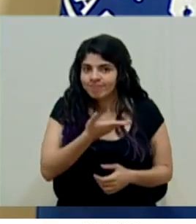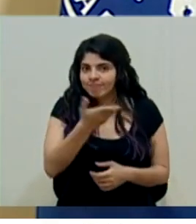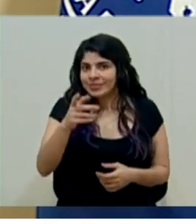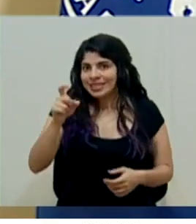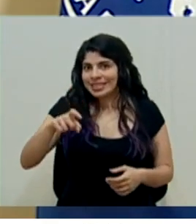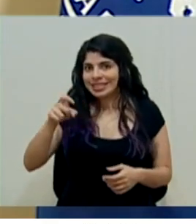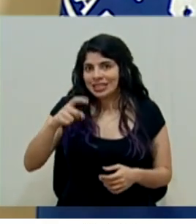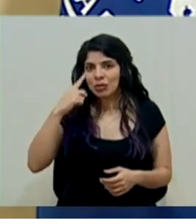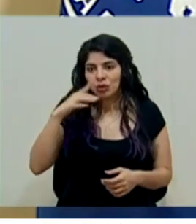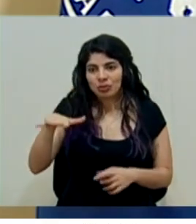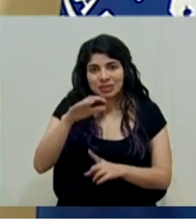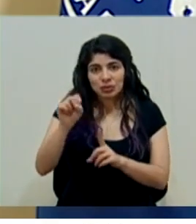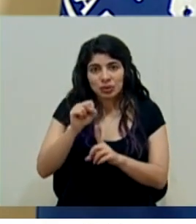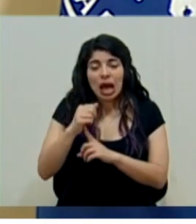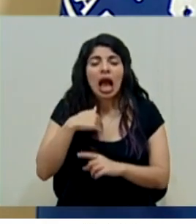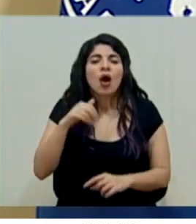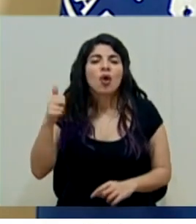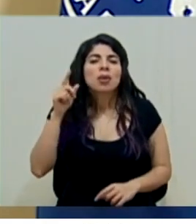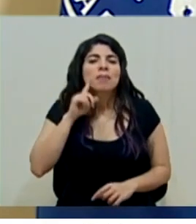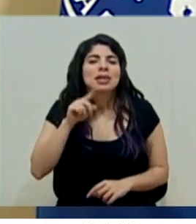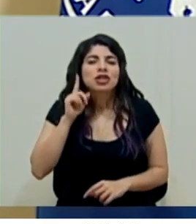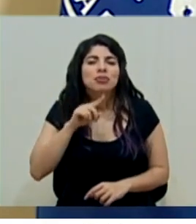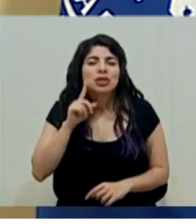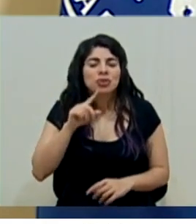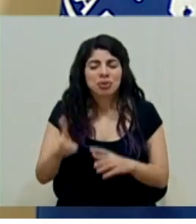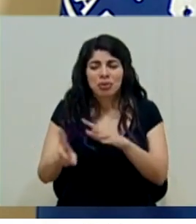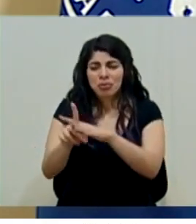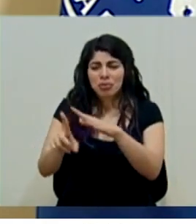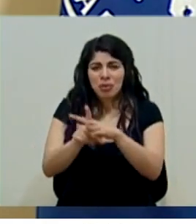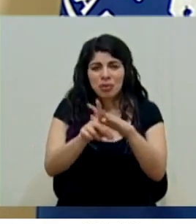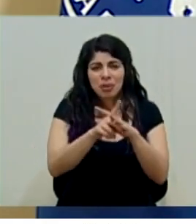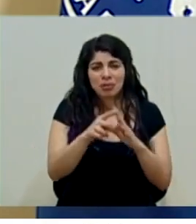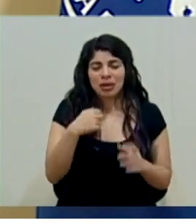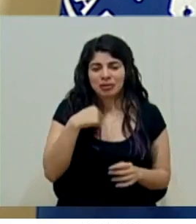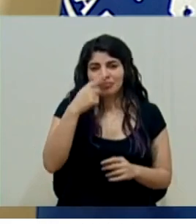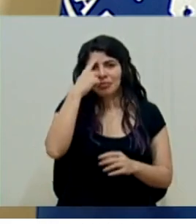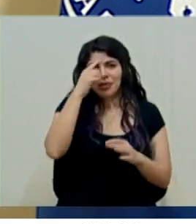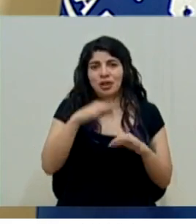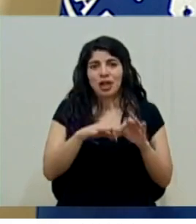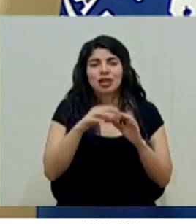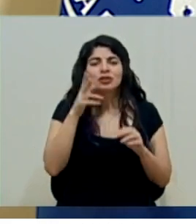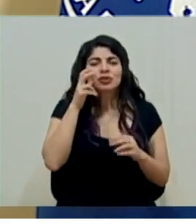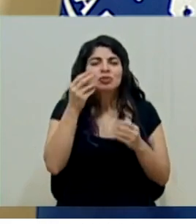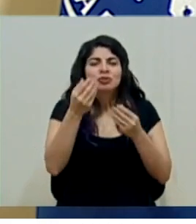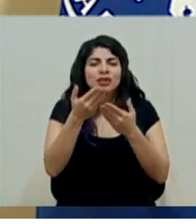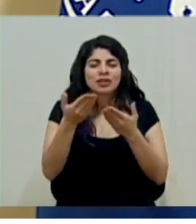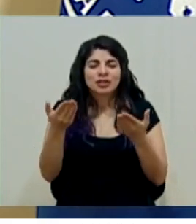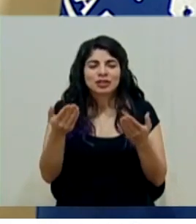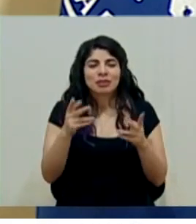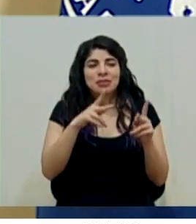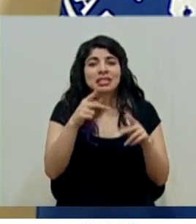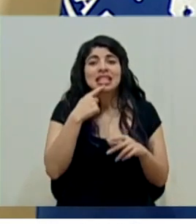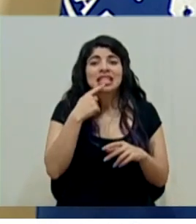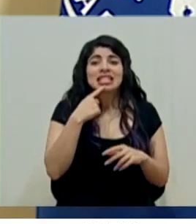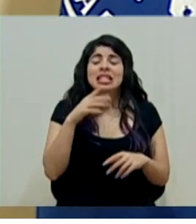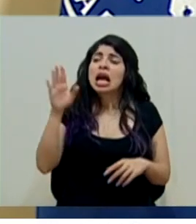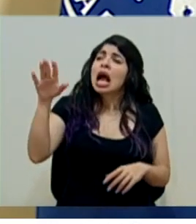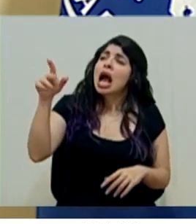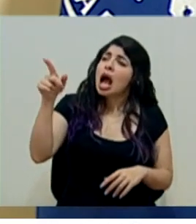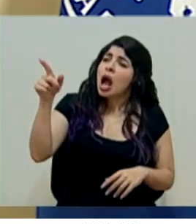necesario en este contexto. Hay otros mitos que también creo que es importante, porque yo he escuchado muchas cosas como que vuelvan